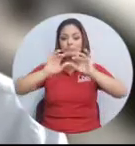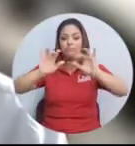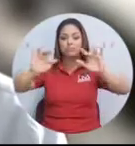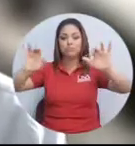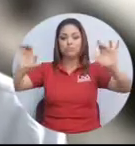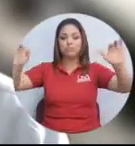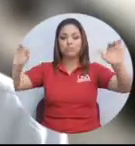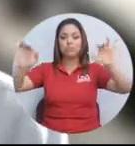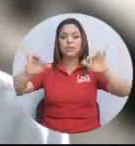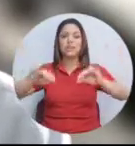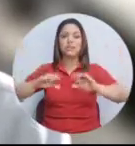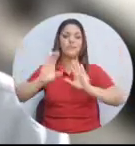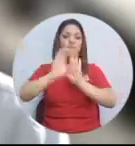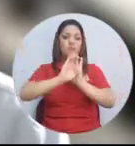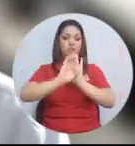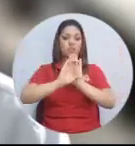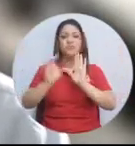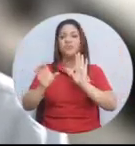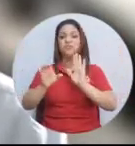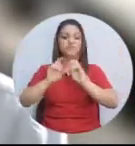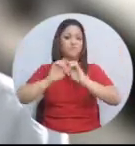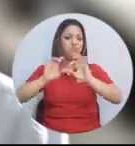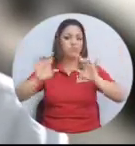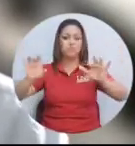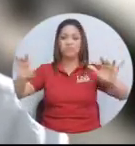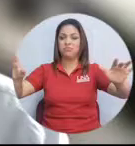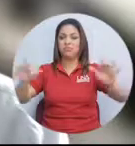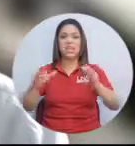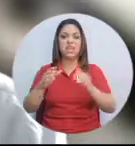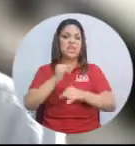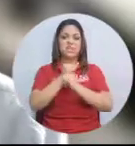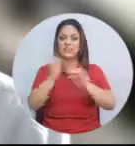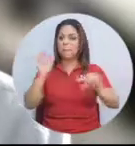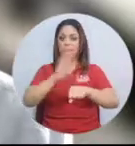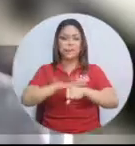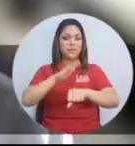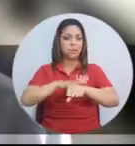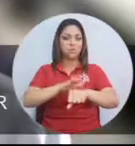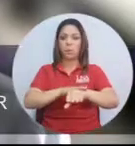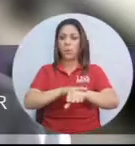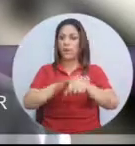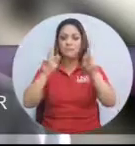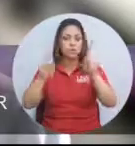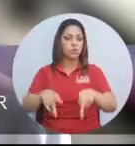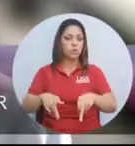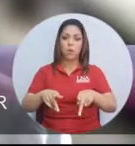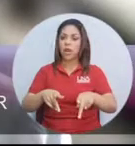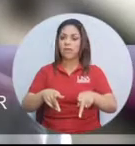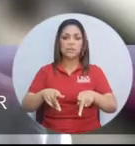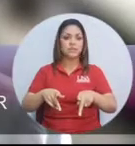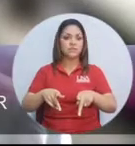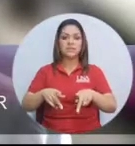la descalificación, se difunde imágenes sin permiso de las personas, se crean